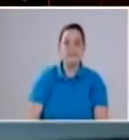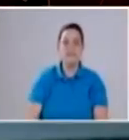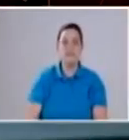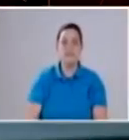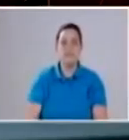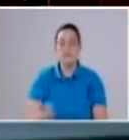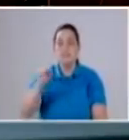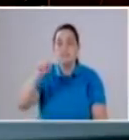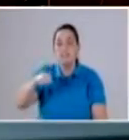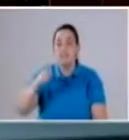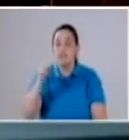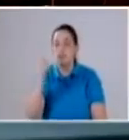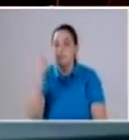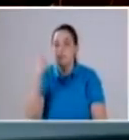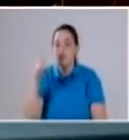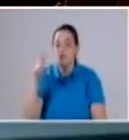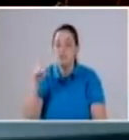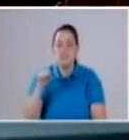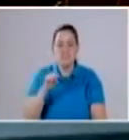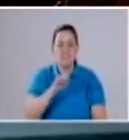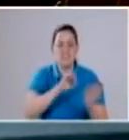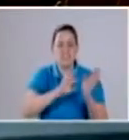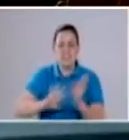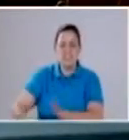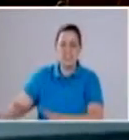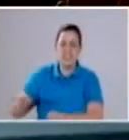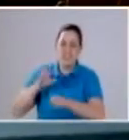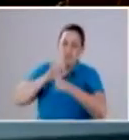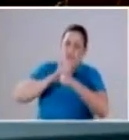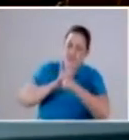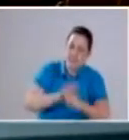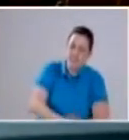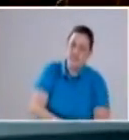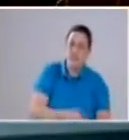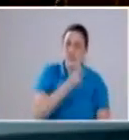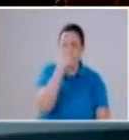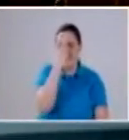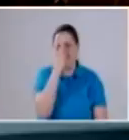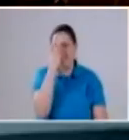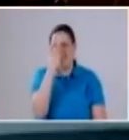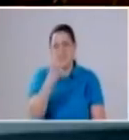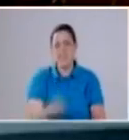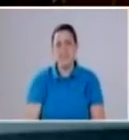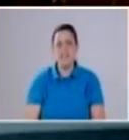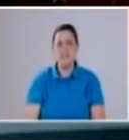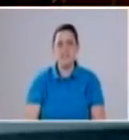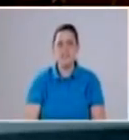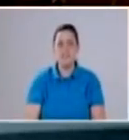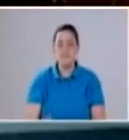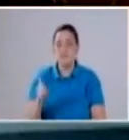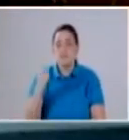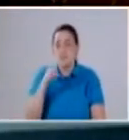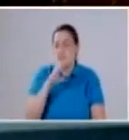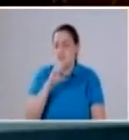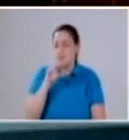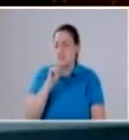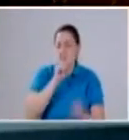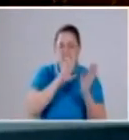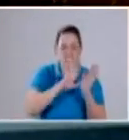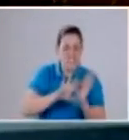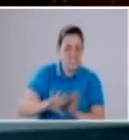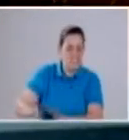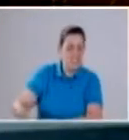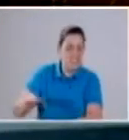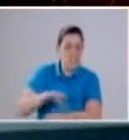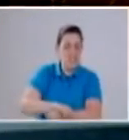Si primero no se quita la opresión, si primero no se quita la ceguera, si primero no se quita la cautividad y si